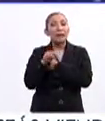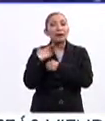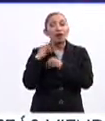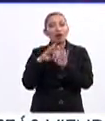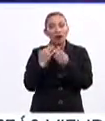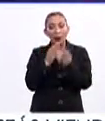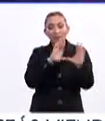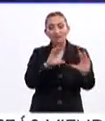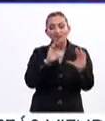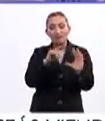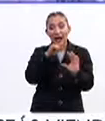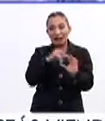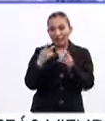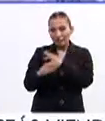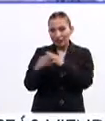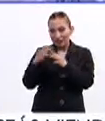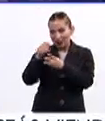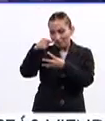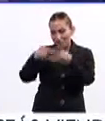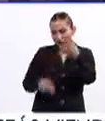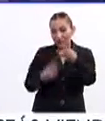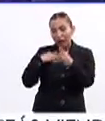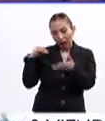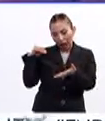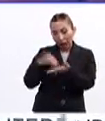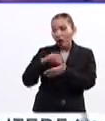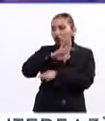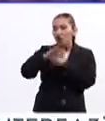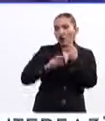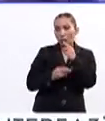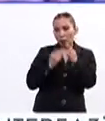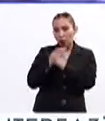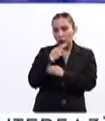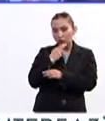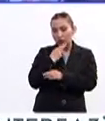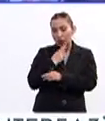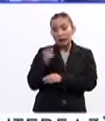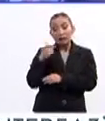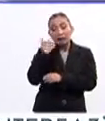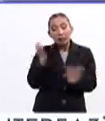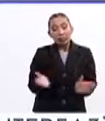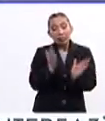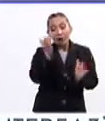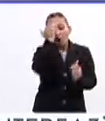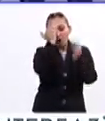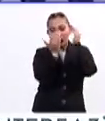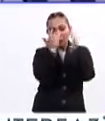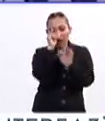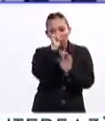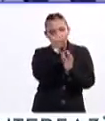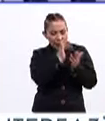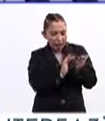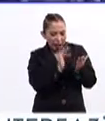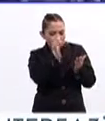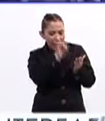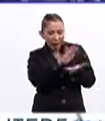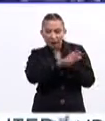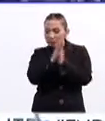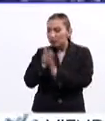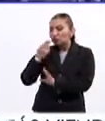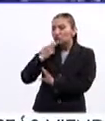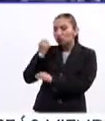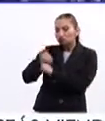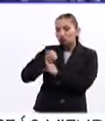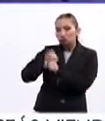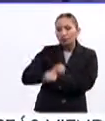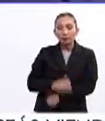de enseñanza que combina estas materias y que ya se implementa en todo el mundo. Busca el desarrollo de conocimientos teóricos para su posterior